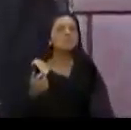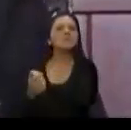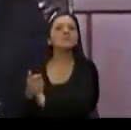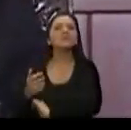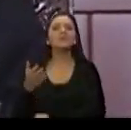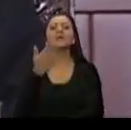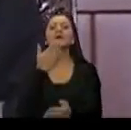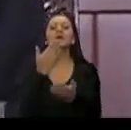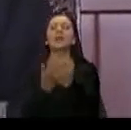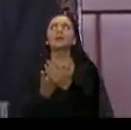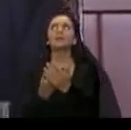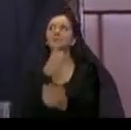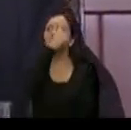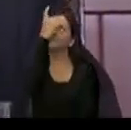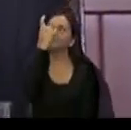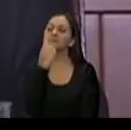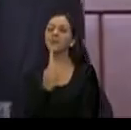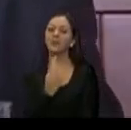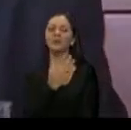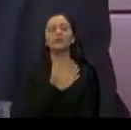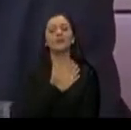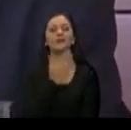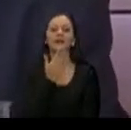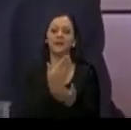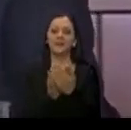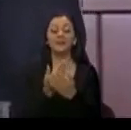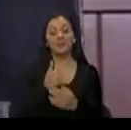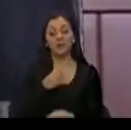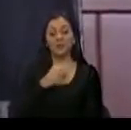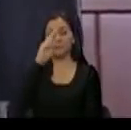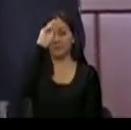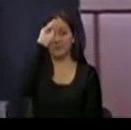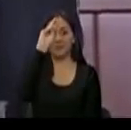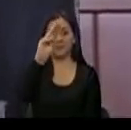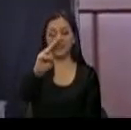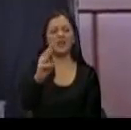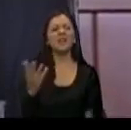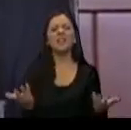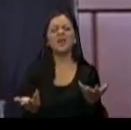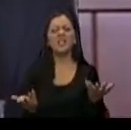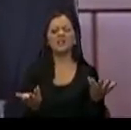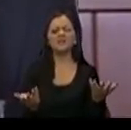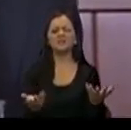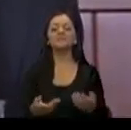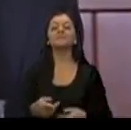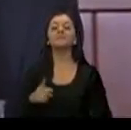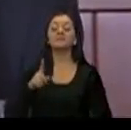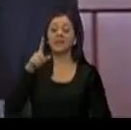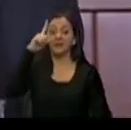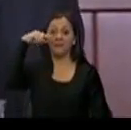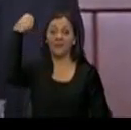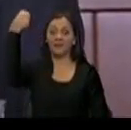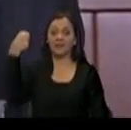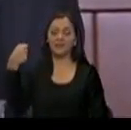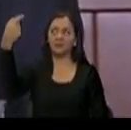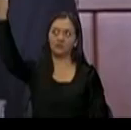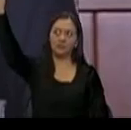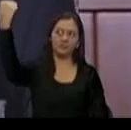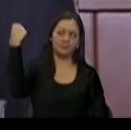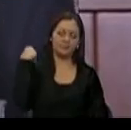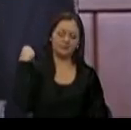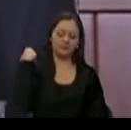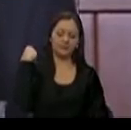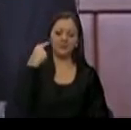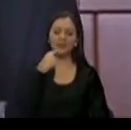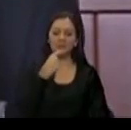me da oportunidad hasta para poder dar un mensaje. Justamente en el mensaje que nos mandaba el Santo Padre para la Cuaresma,